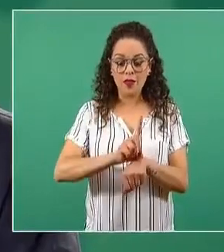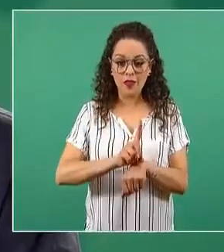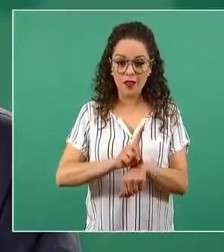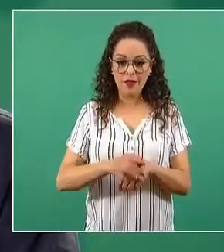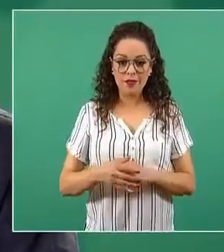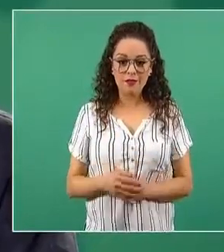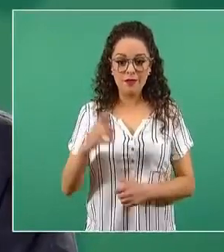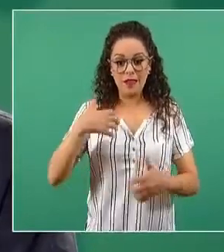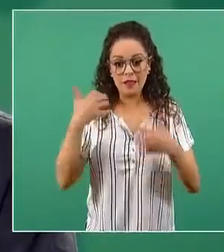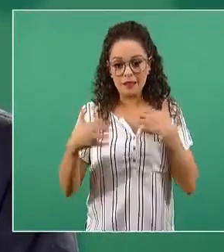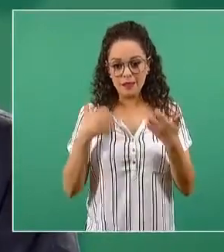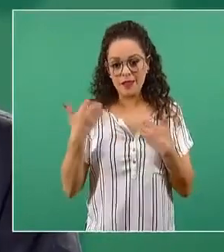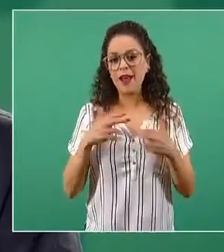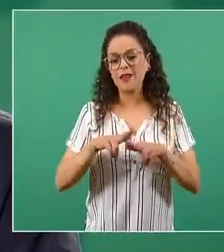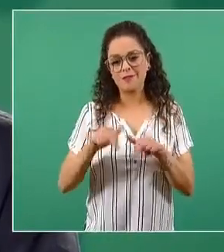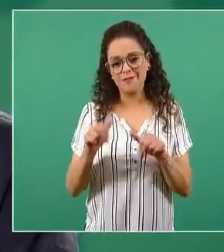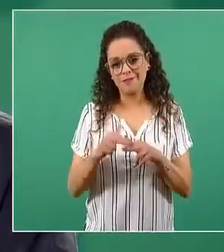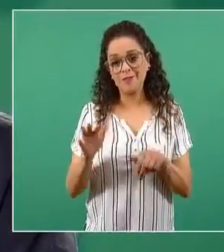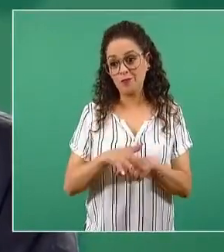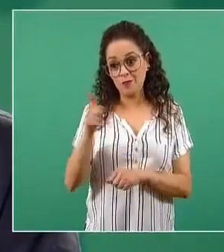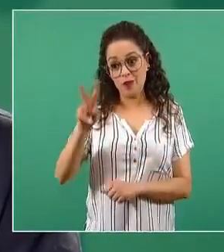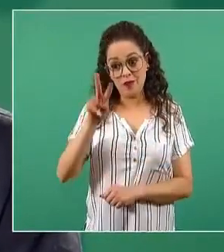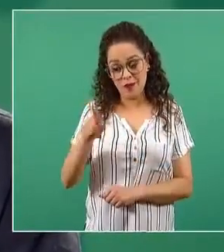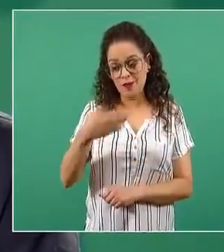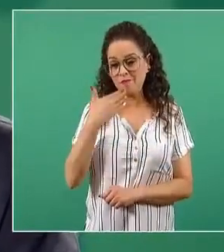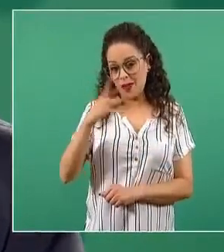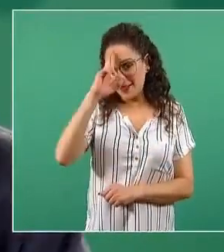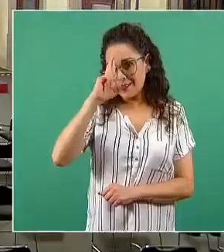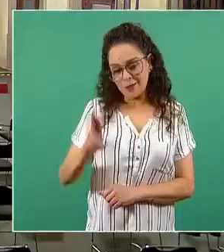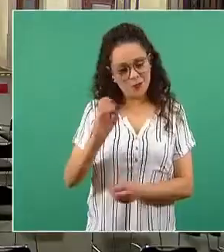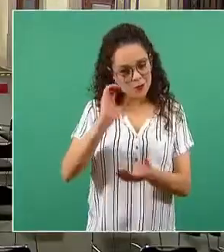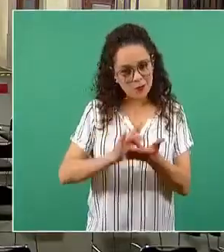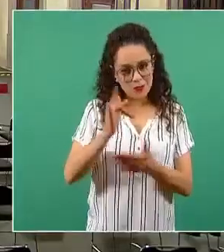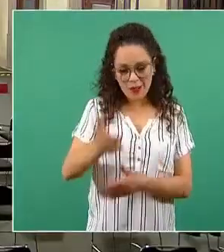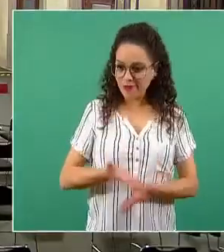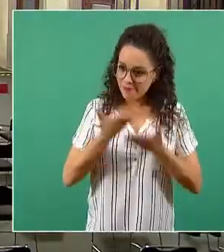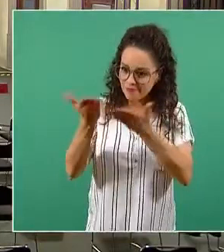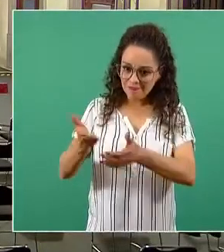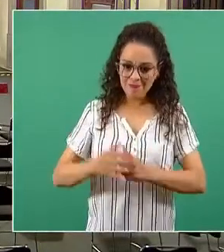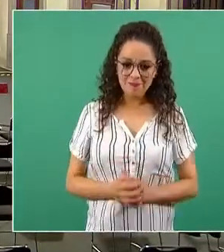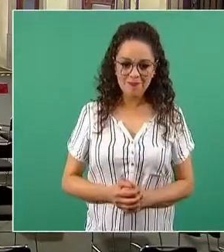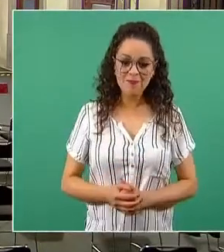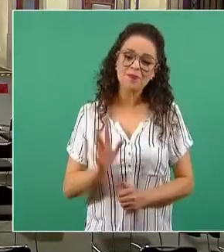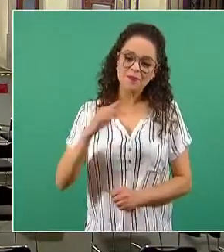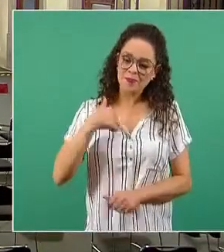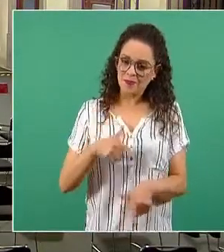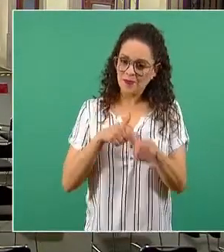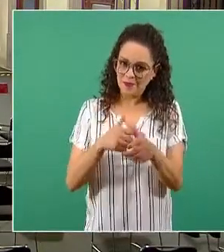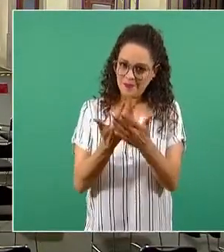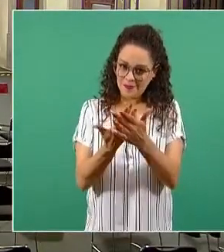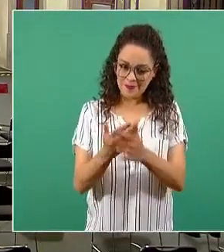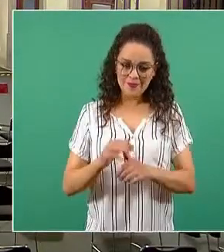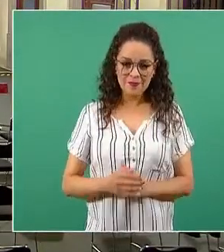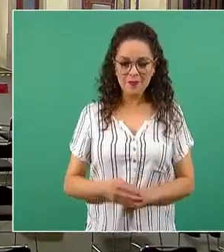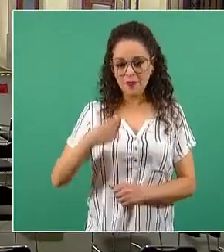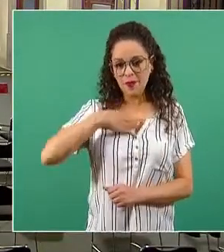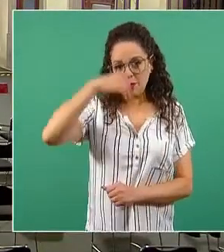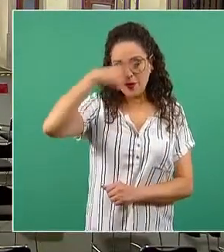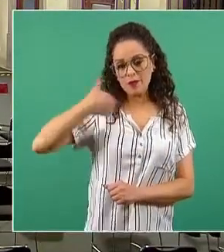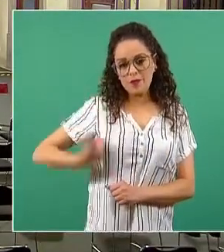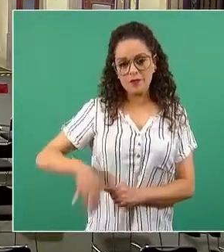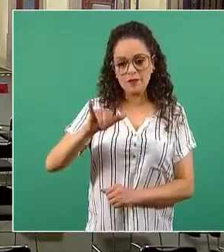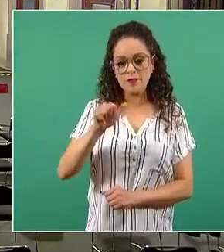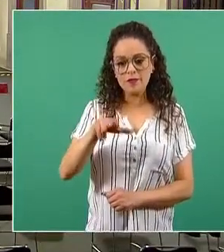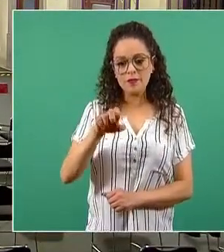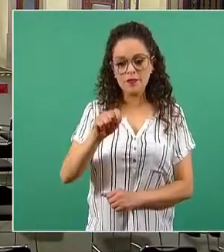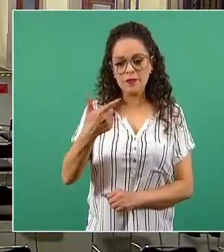ni se inquieta porque es muy respetuosa. Muchas gracias. Por favor. Sigo esperando. Buenas noches, Janet Galindo de Mundo